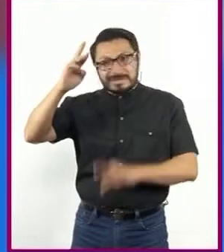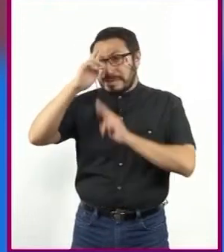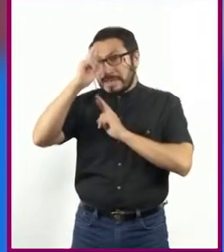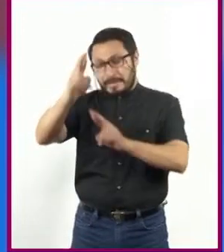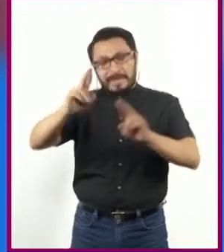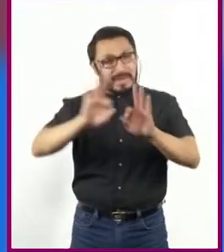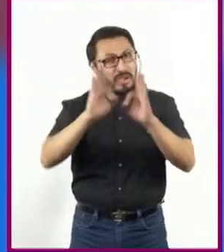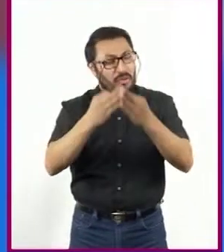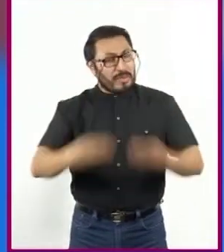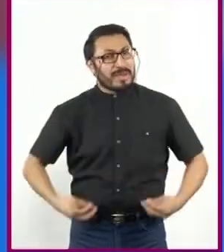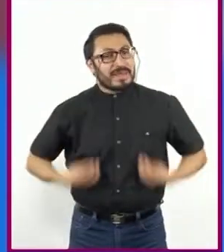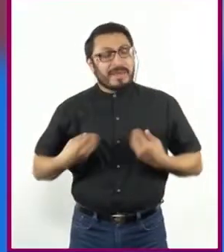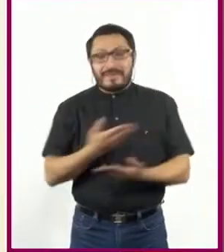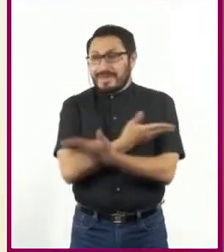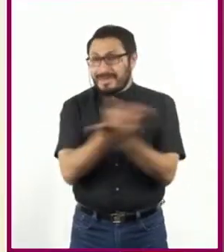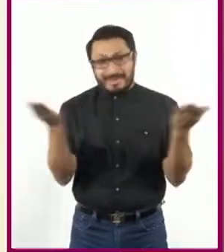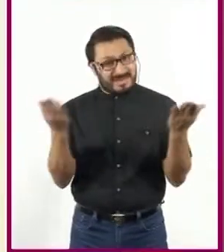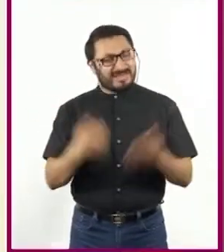las y los demás?